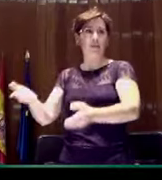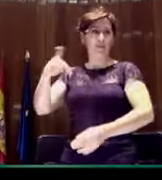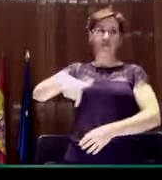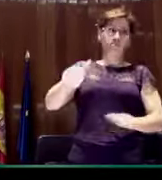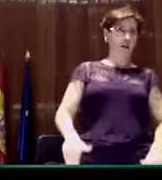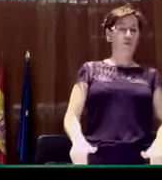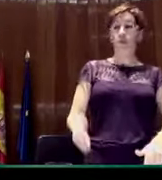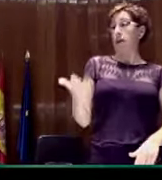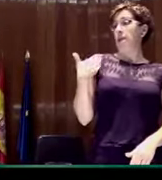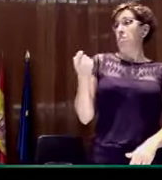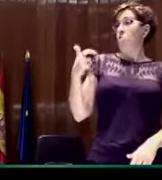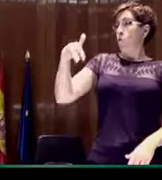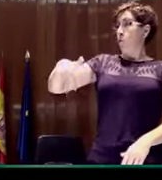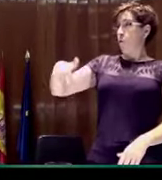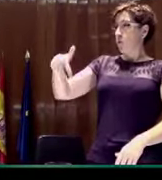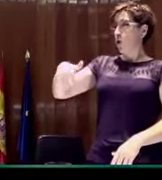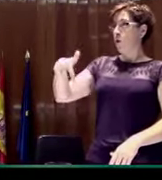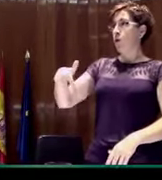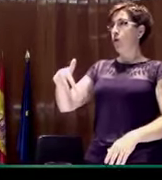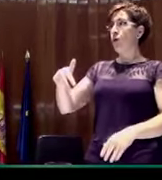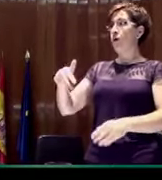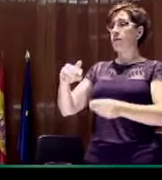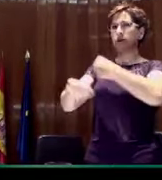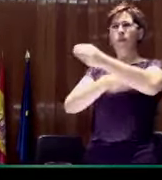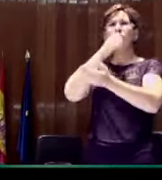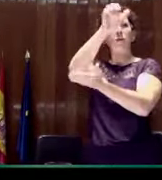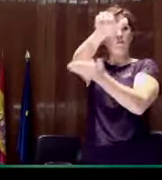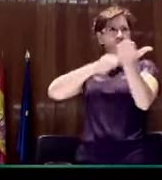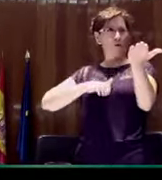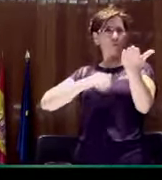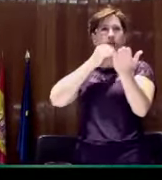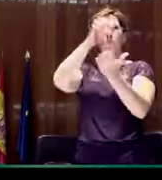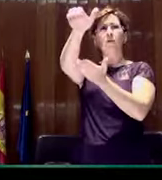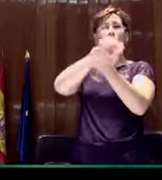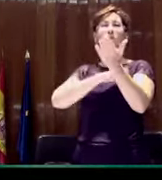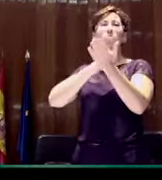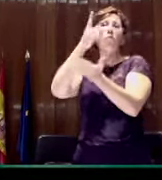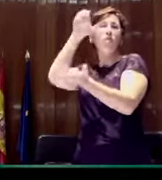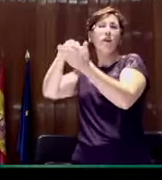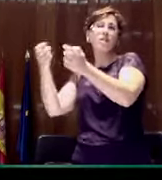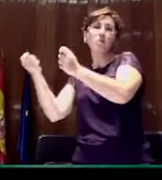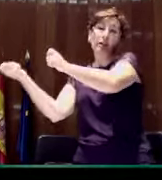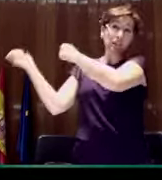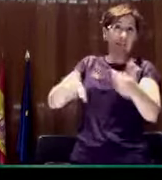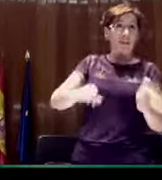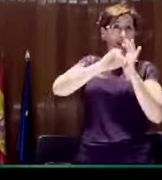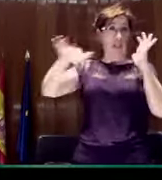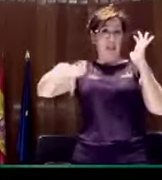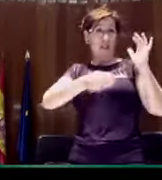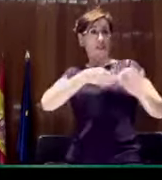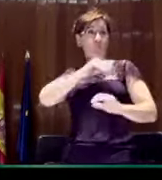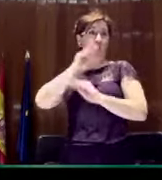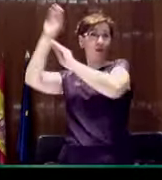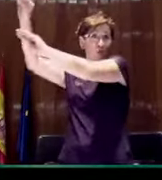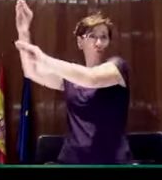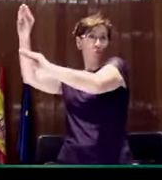Y recientemente, en junio, hubo un informe elaborado por lo que sería el equivalente al CNLSE aquí, que depende de lo que sería el